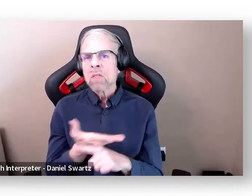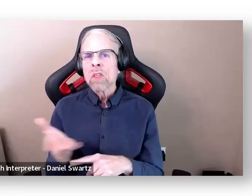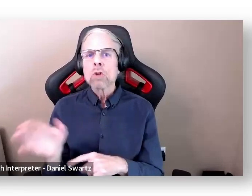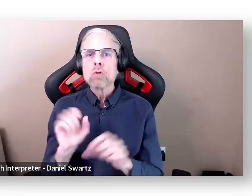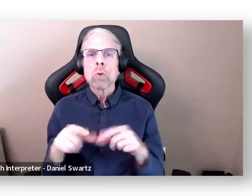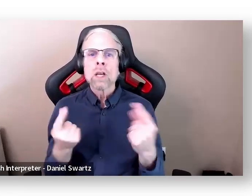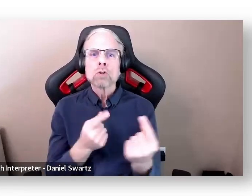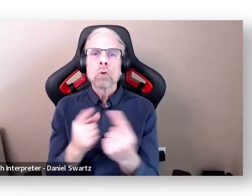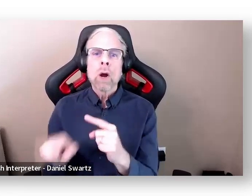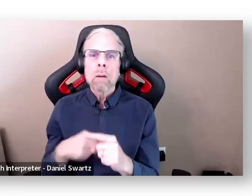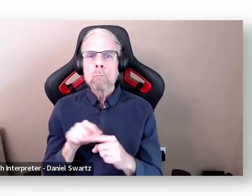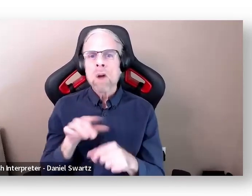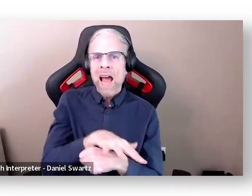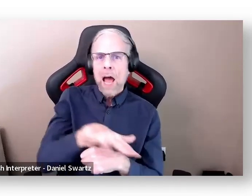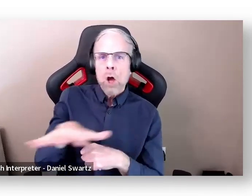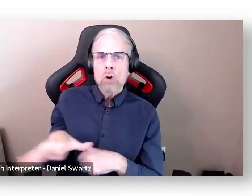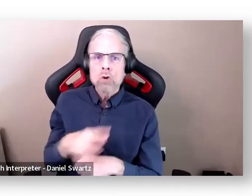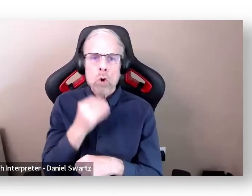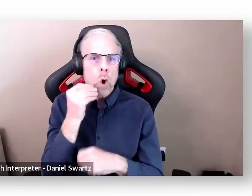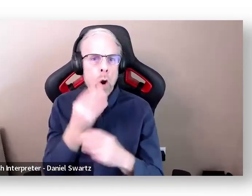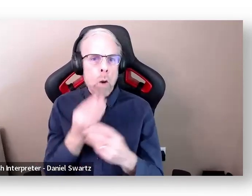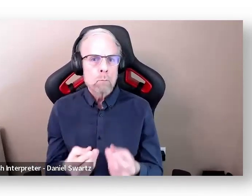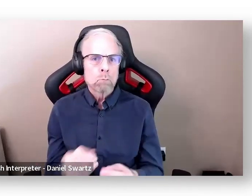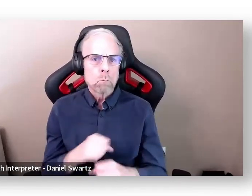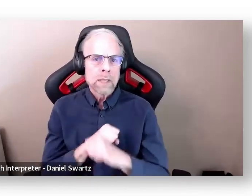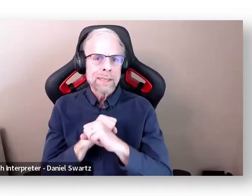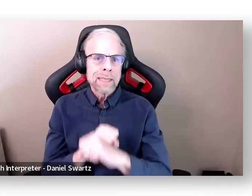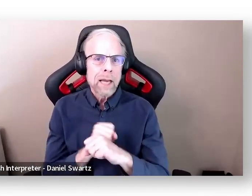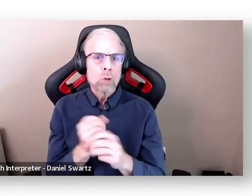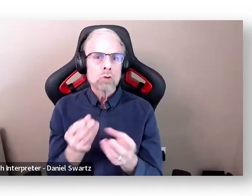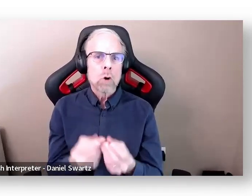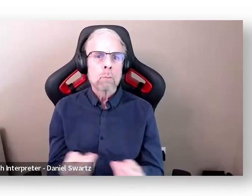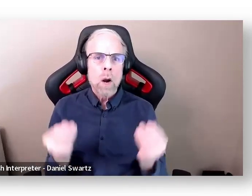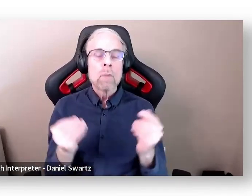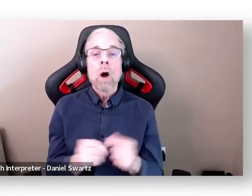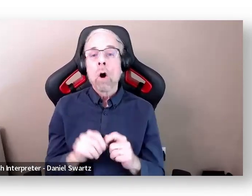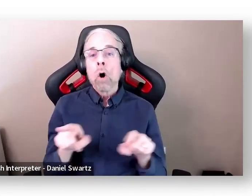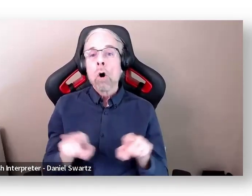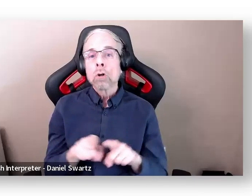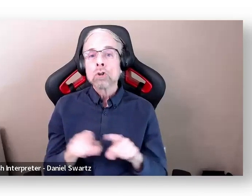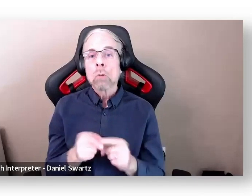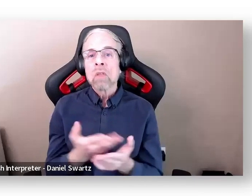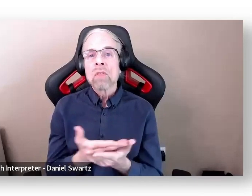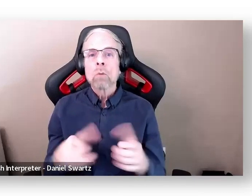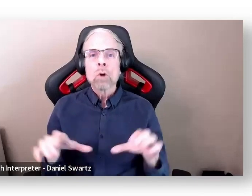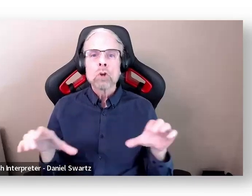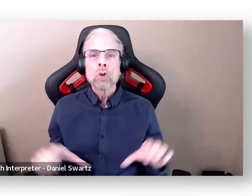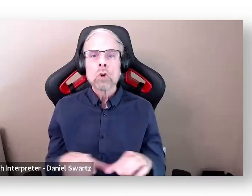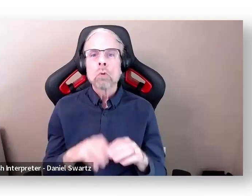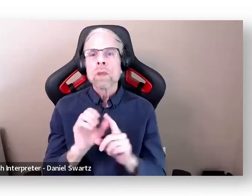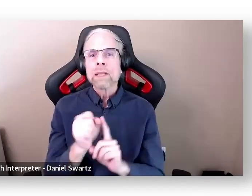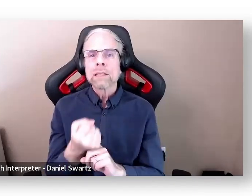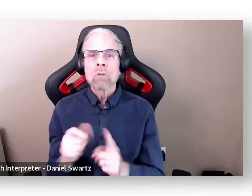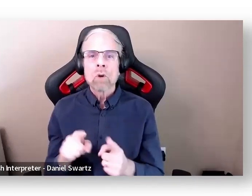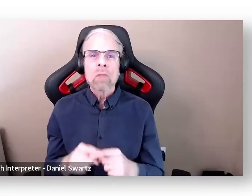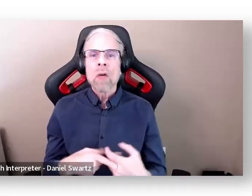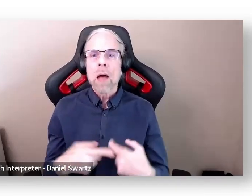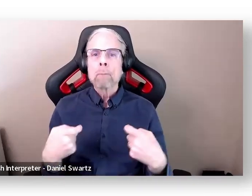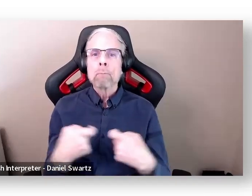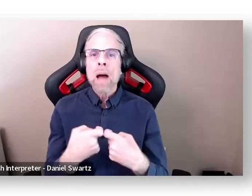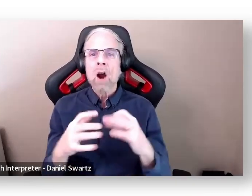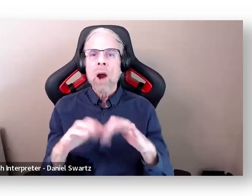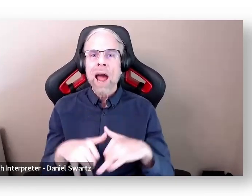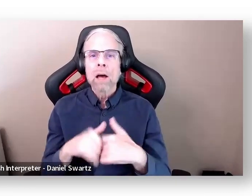de gestión de emergencias y ella va a platicar sobre lo que ustedes pueden hacer en su casa, lo que pueden proteger a su propiedad y lo que nosotros podemos hacer para ayudarles